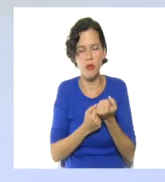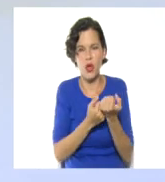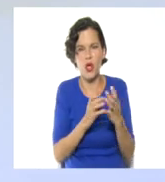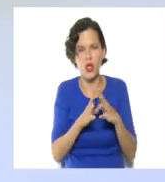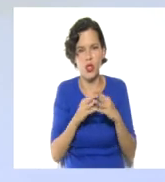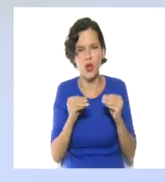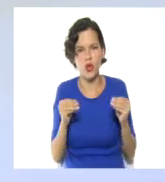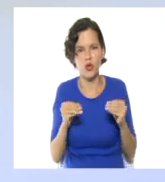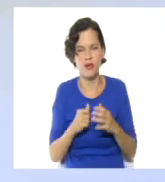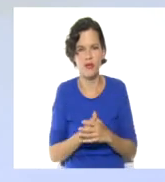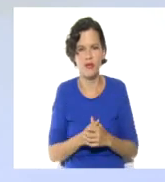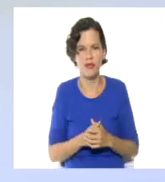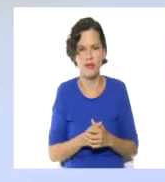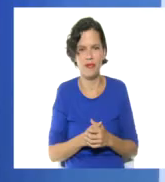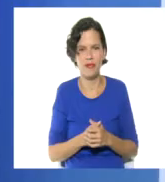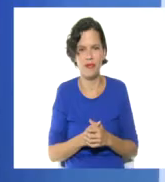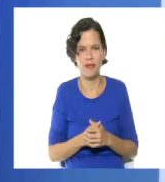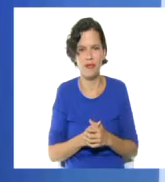todos y todas?